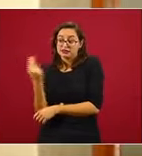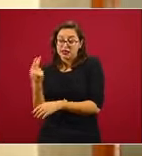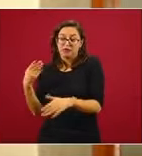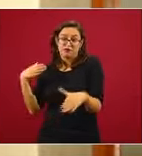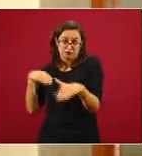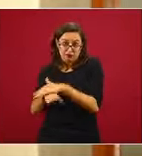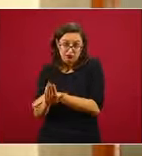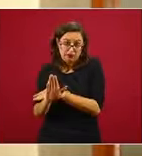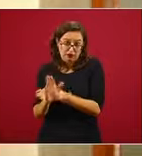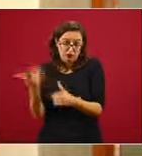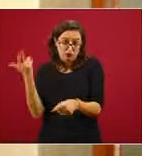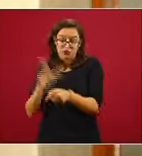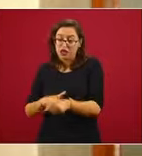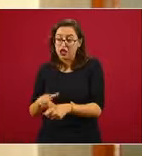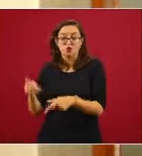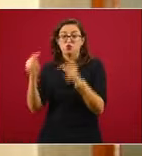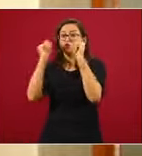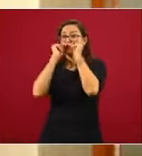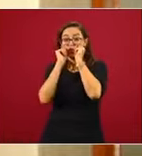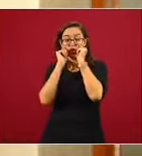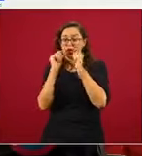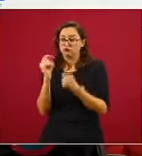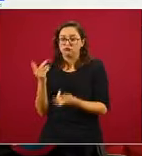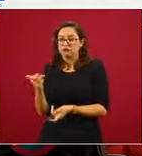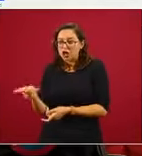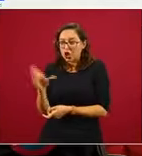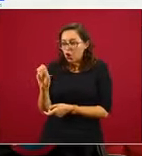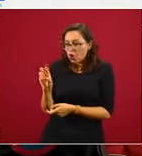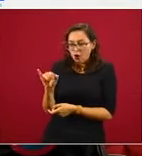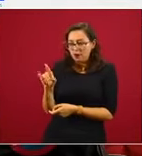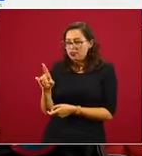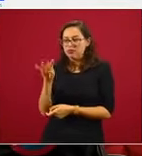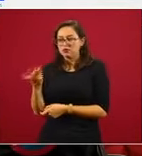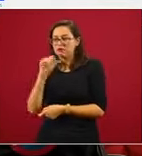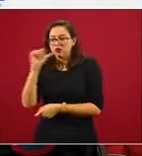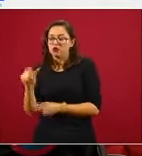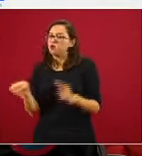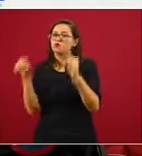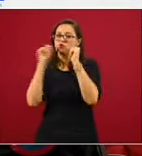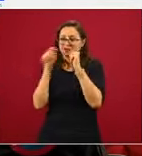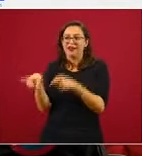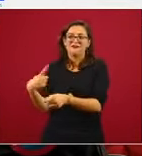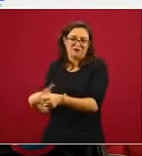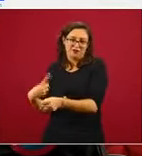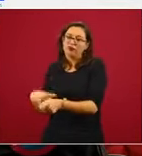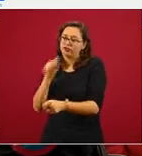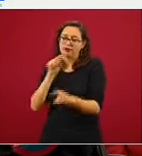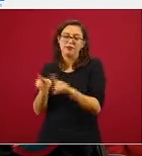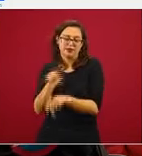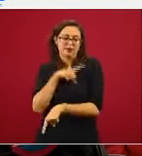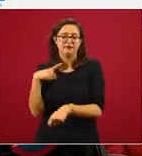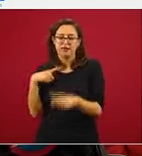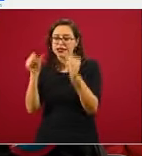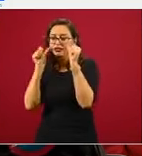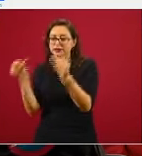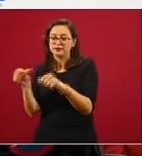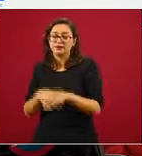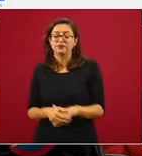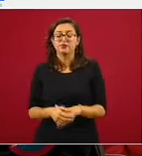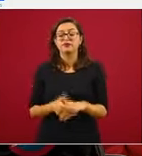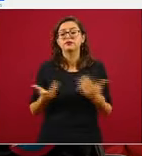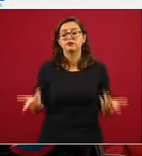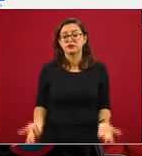independientemente de que sean o no confirmadas a COVID-19. 45% es precisamente el porcentaje